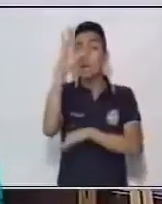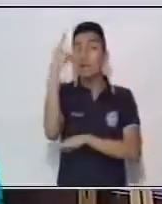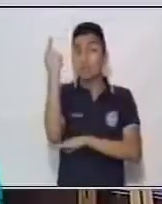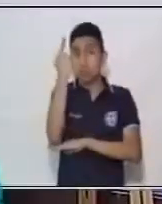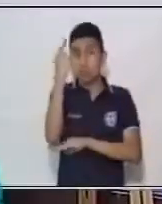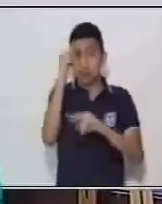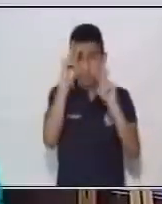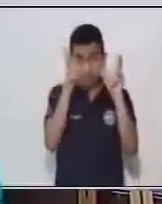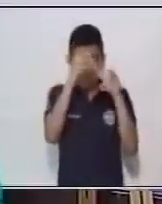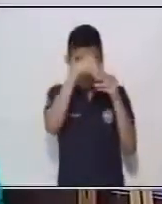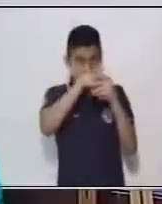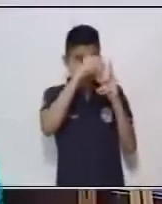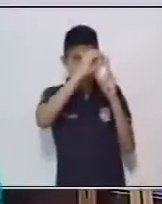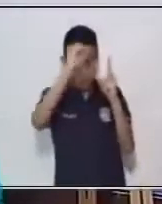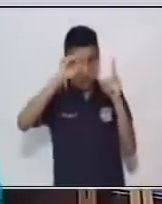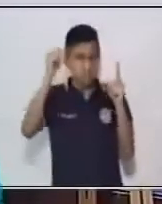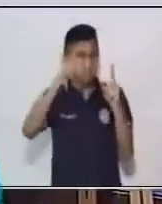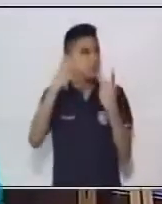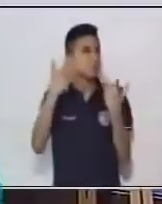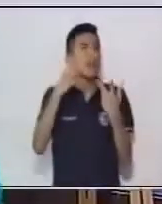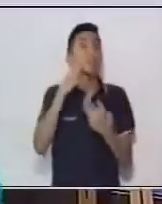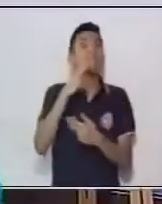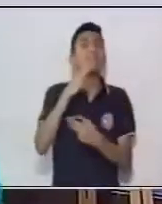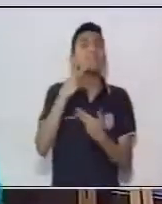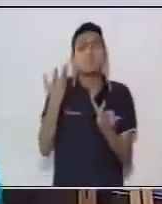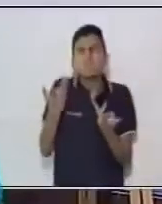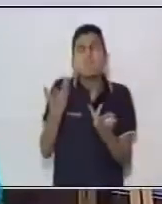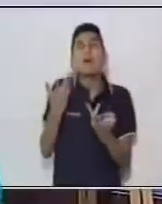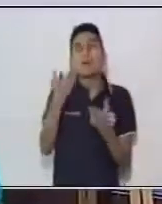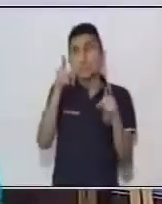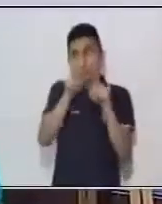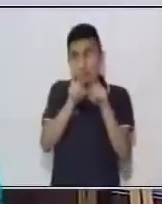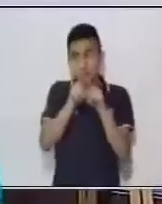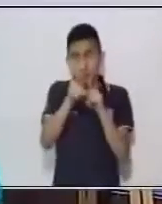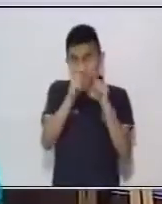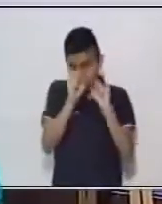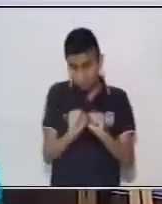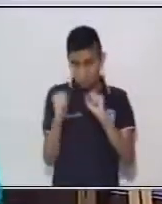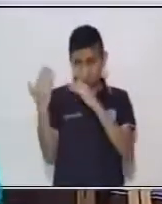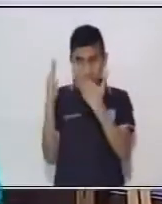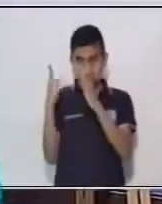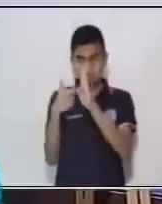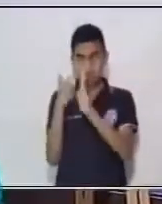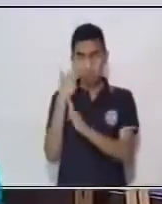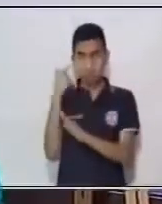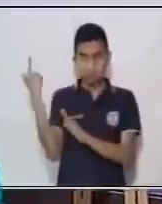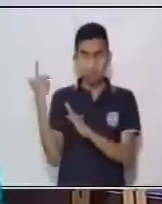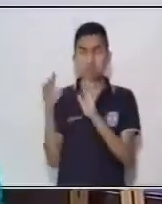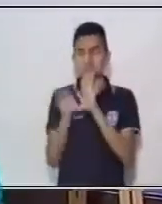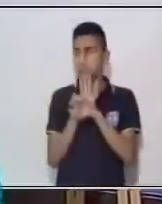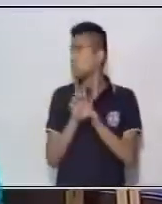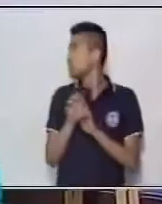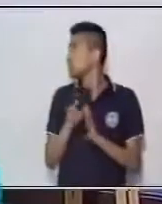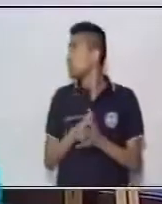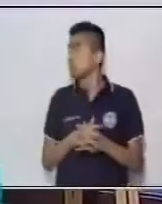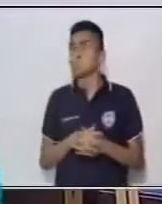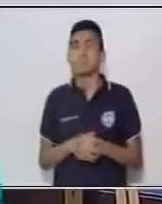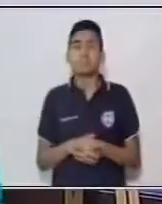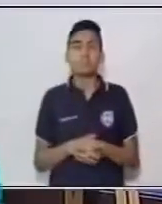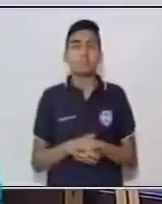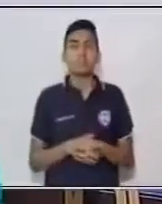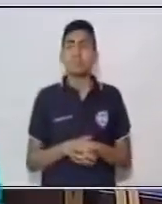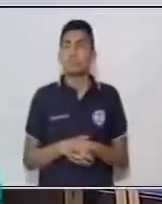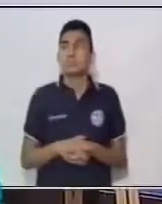importante de una oración es el verbo. Porque incluso, comparemos acá, si yo pongo o